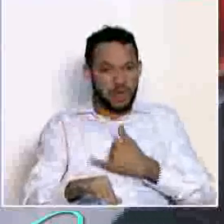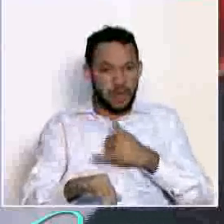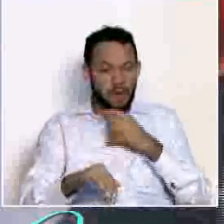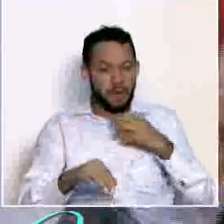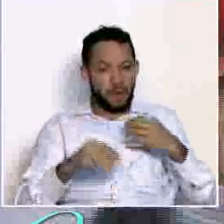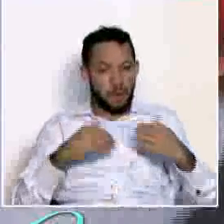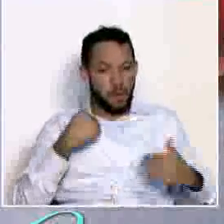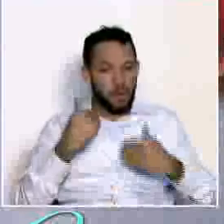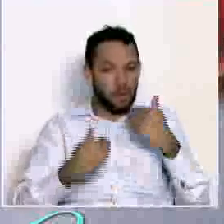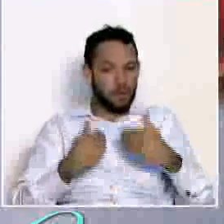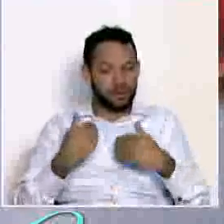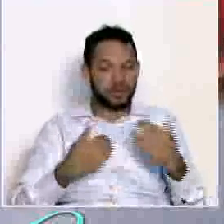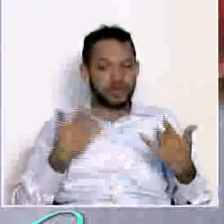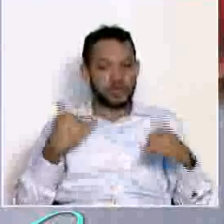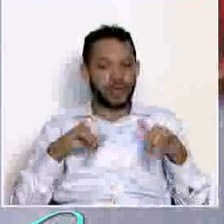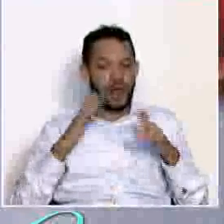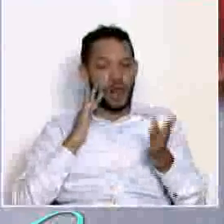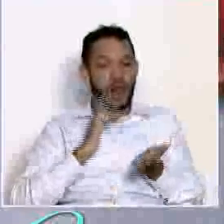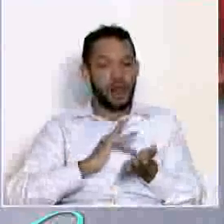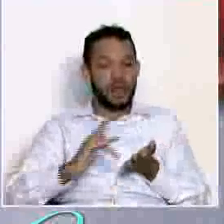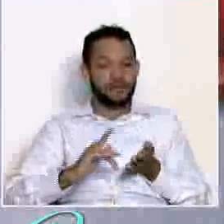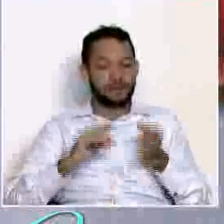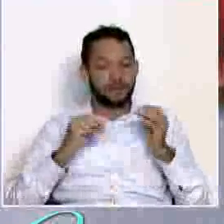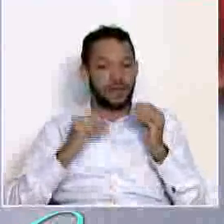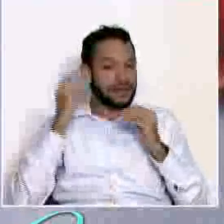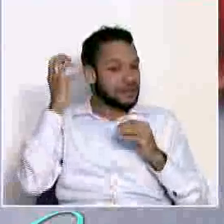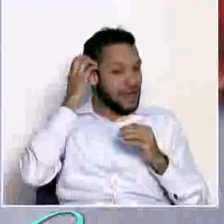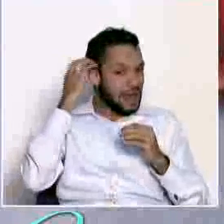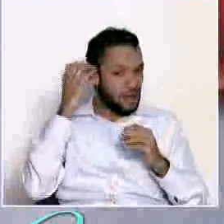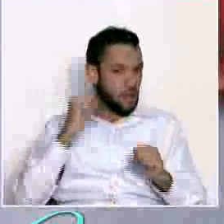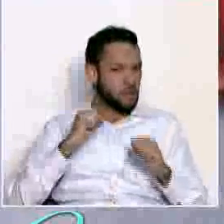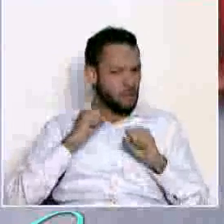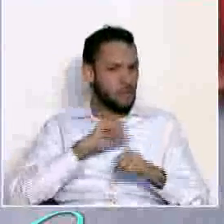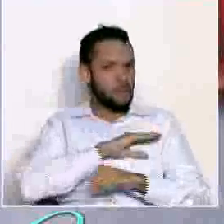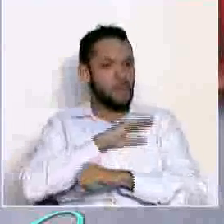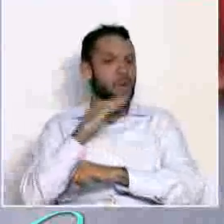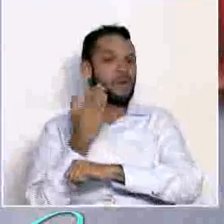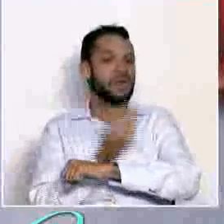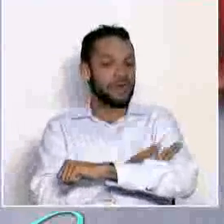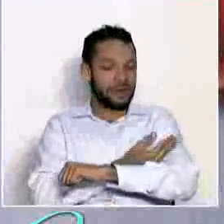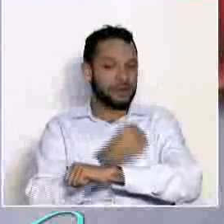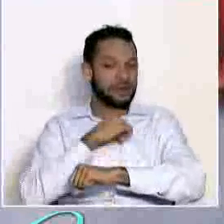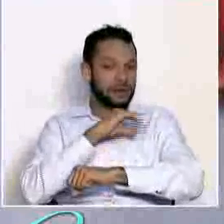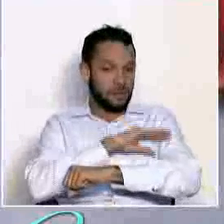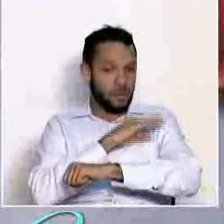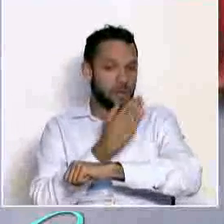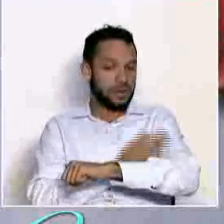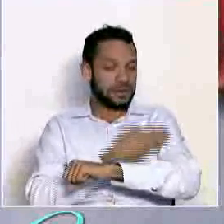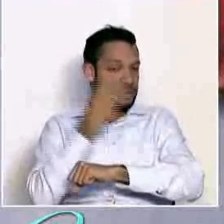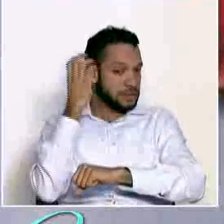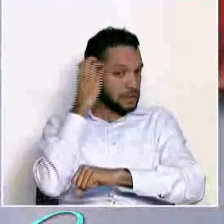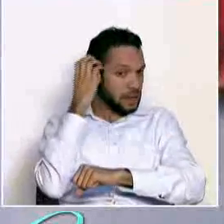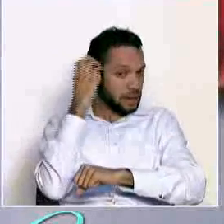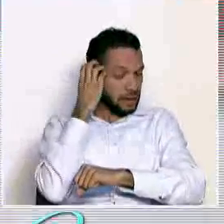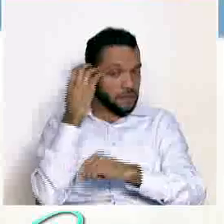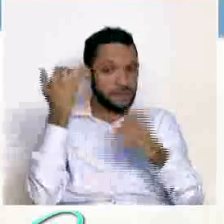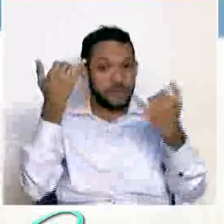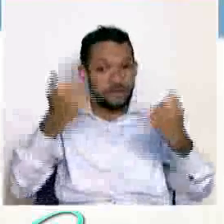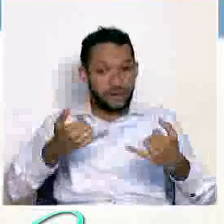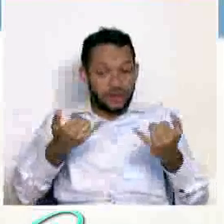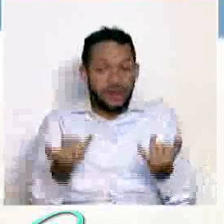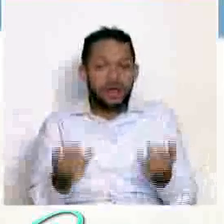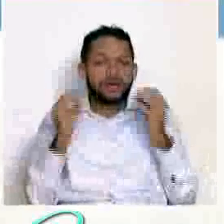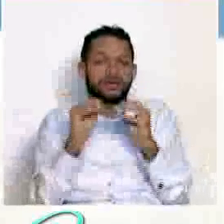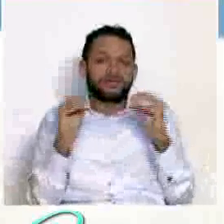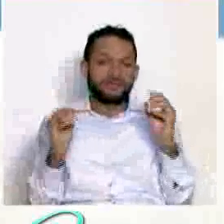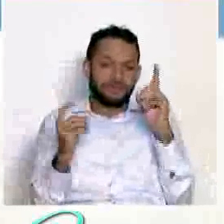por parte del cuerpo, logró la recuperación y la salud de este joven. Yo quiero cerrar este programa